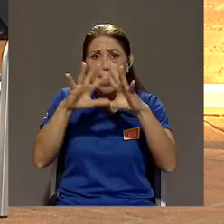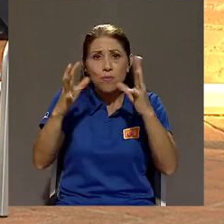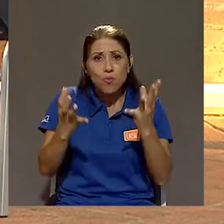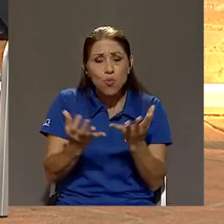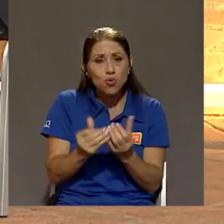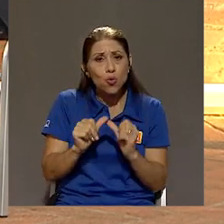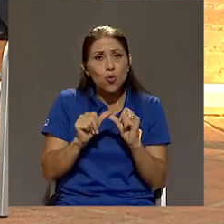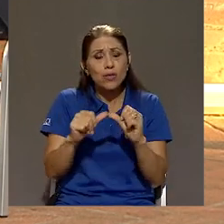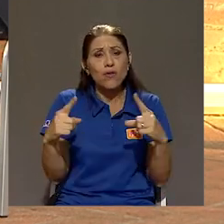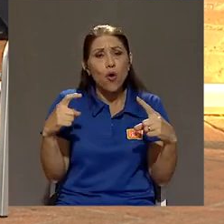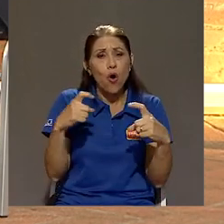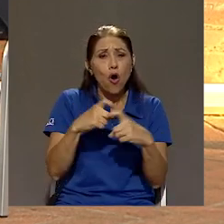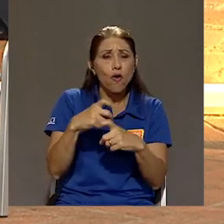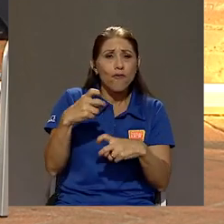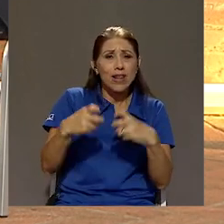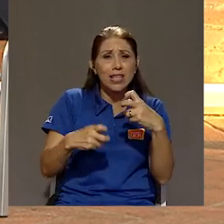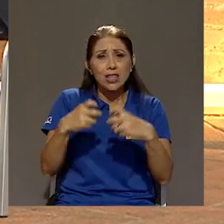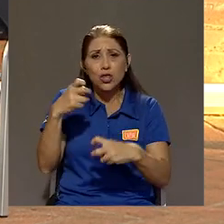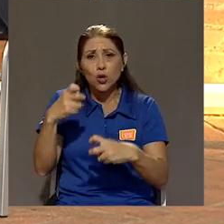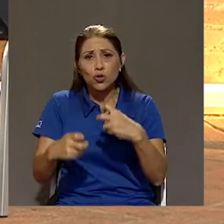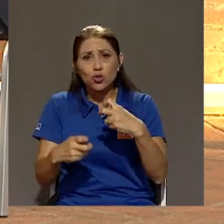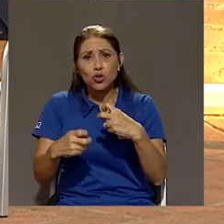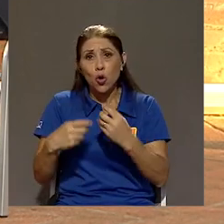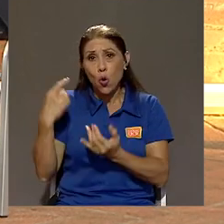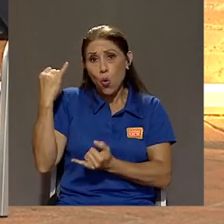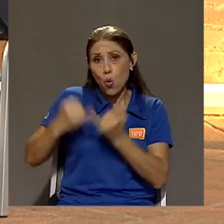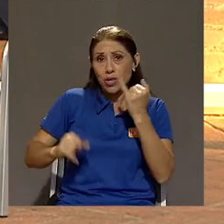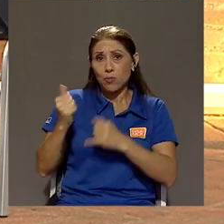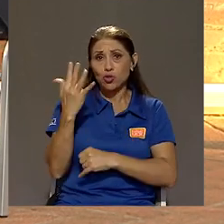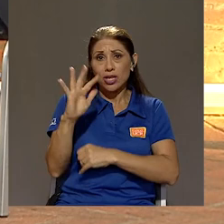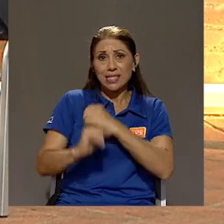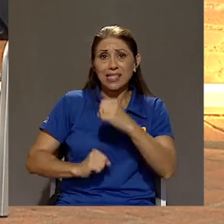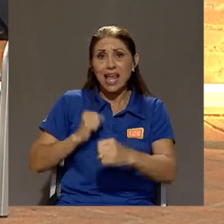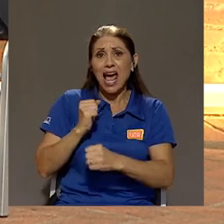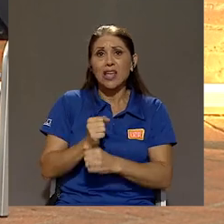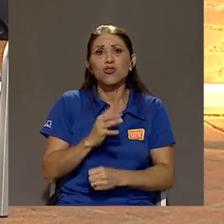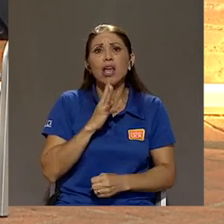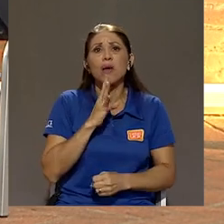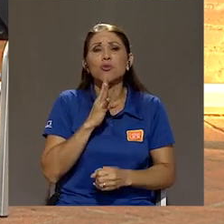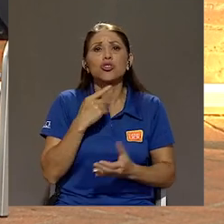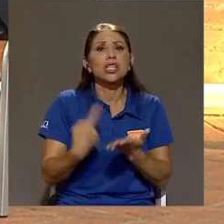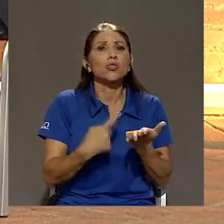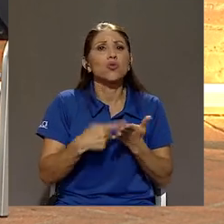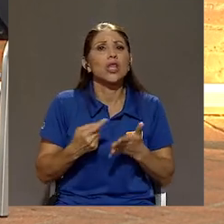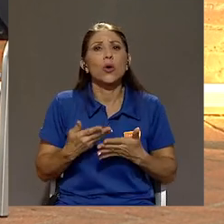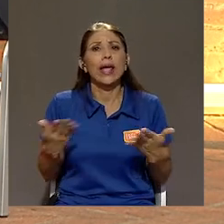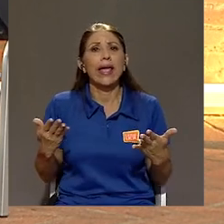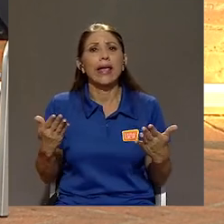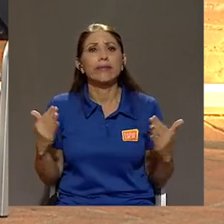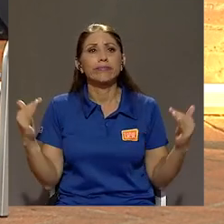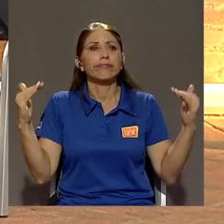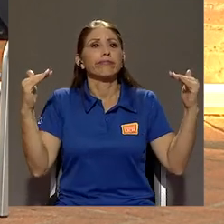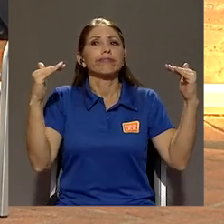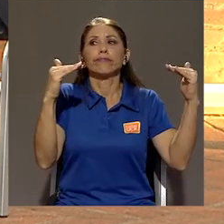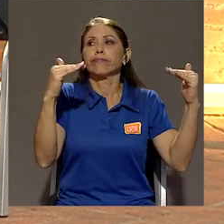mismos temas que hemos discutido en los últimos 15 años, desigualdad. Uh-huh. Como no se acabó la pelea.